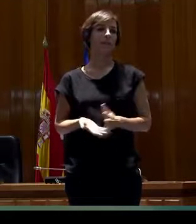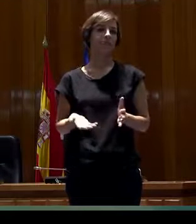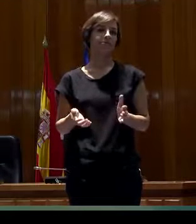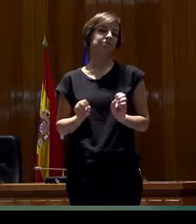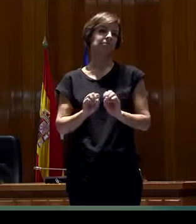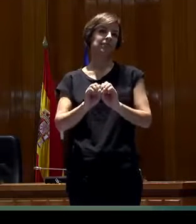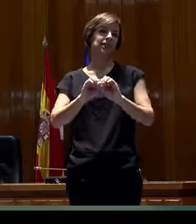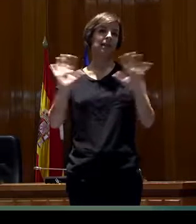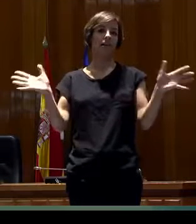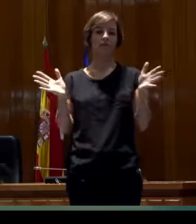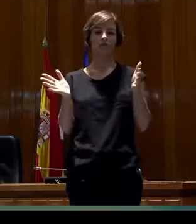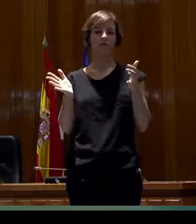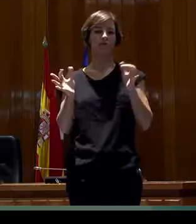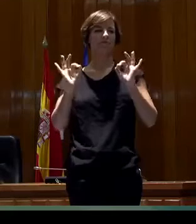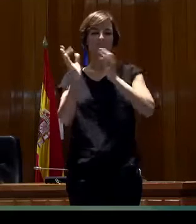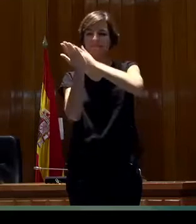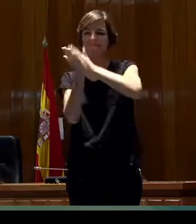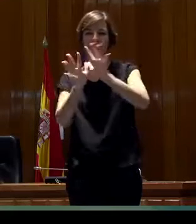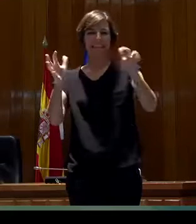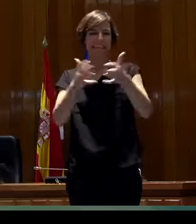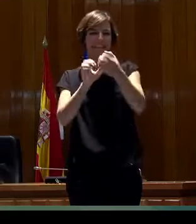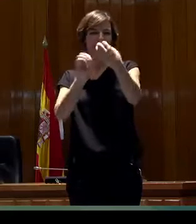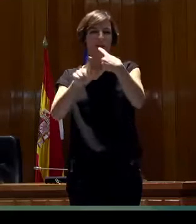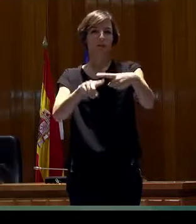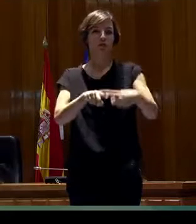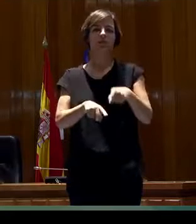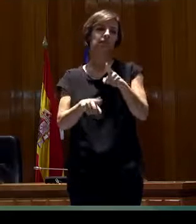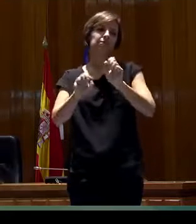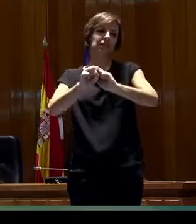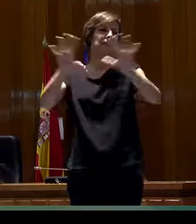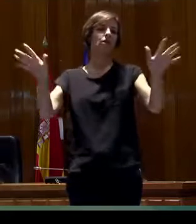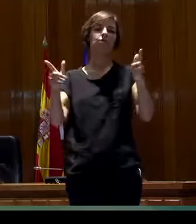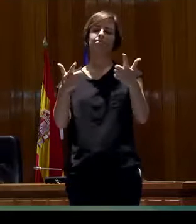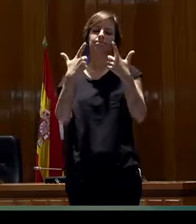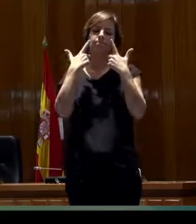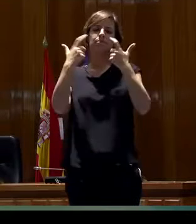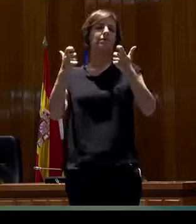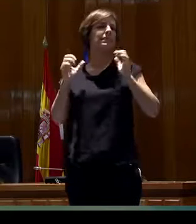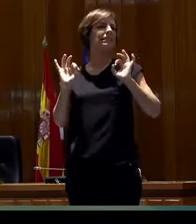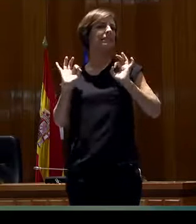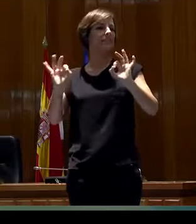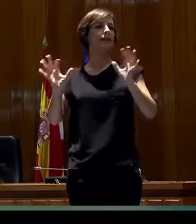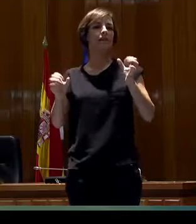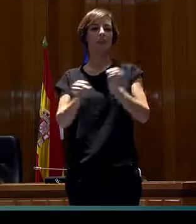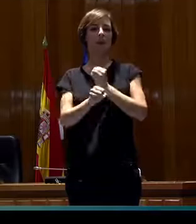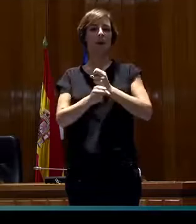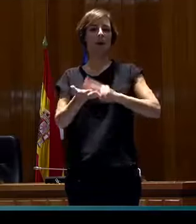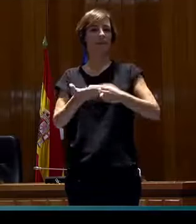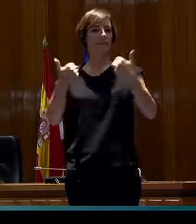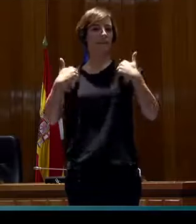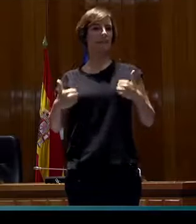de los medios telemáticos pues, imprimen un carácter también singular a la labor de